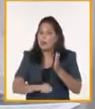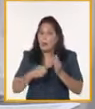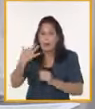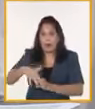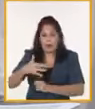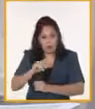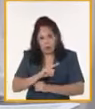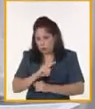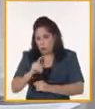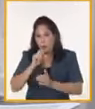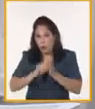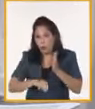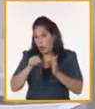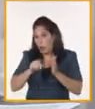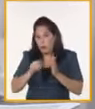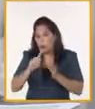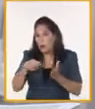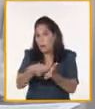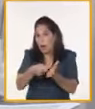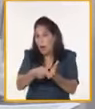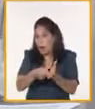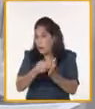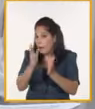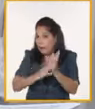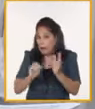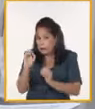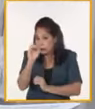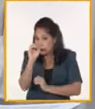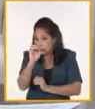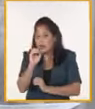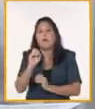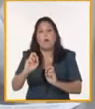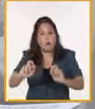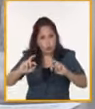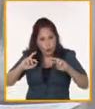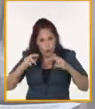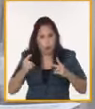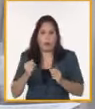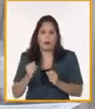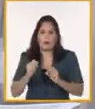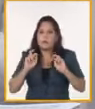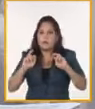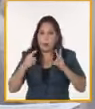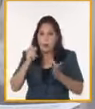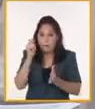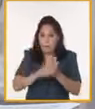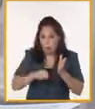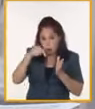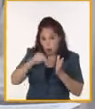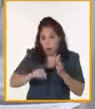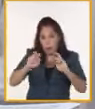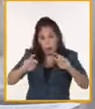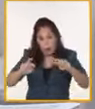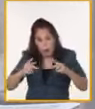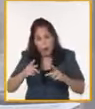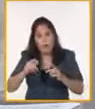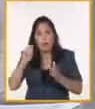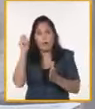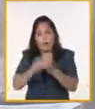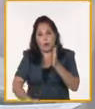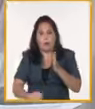te impongo la multa hoy y si el mes que viene no me la has pagado y hay una inflación del 2% la multa que me vas a pagar es el precio que te impuse más